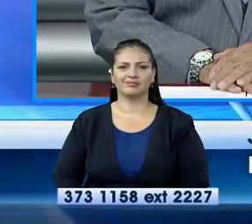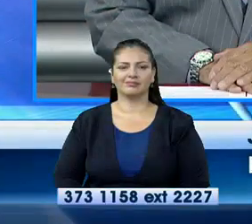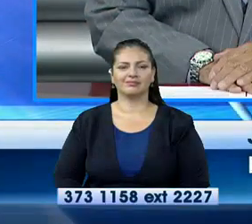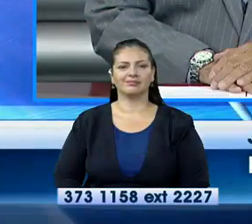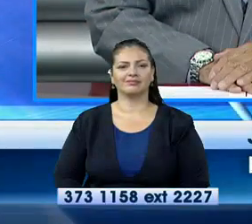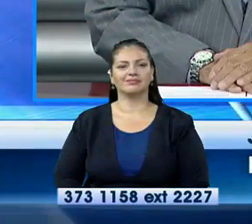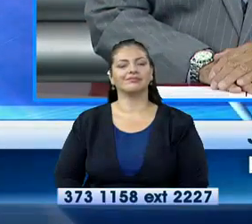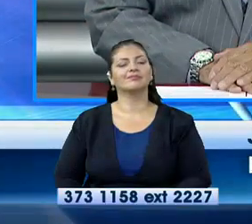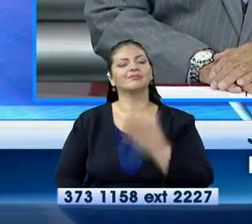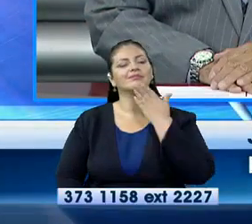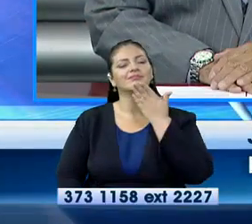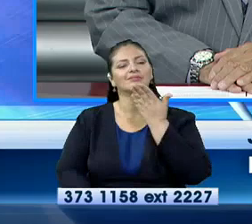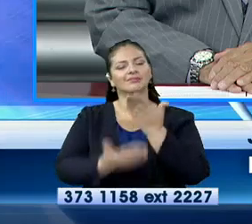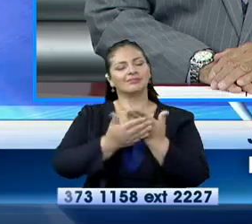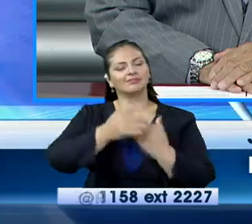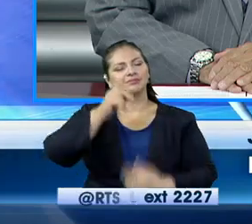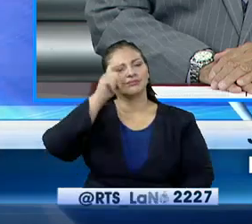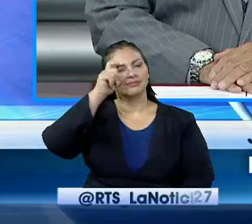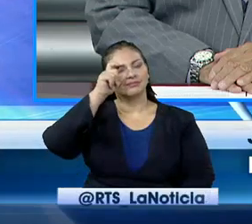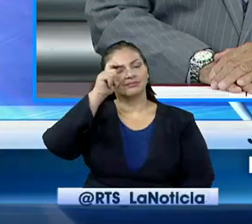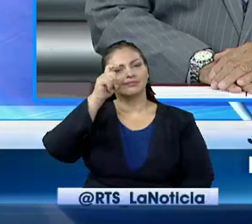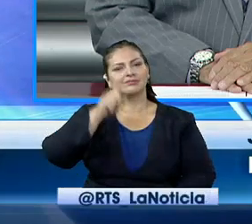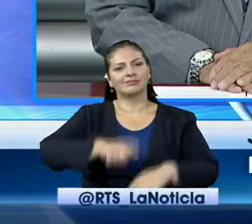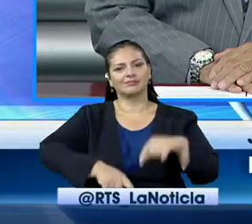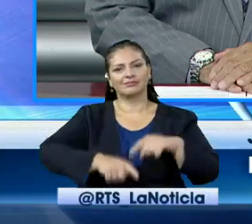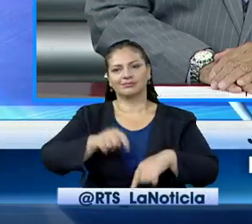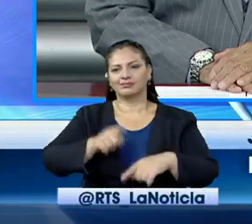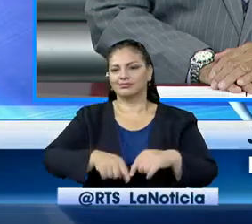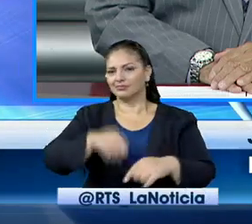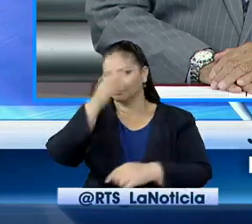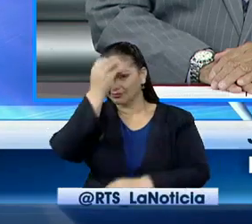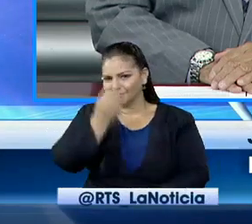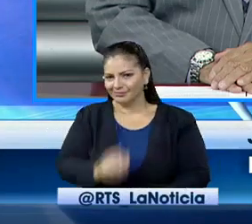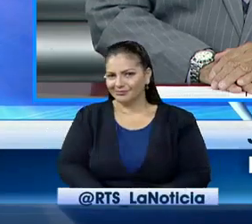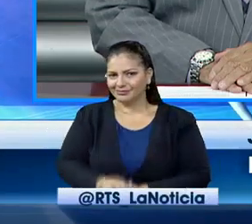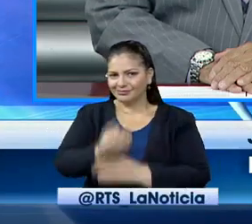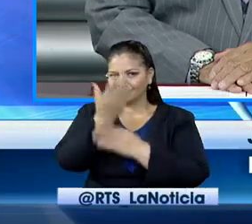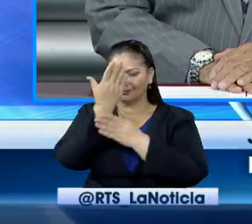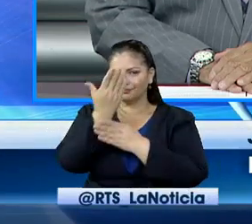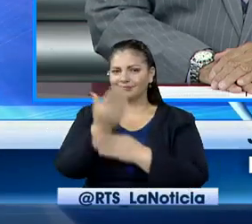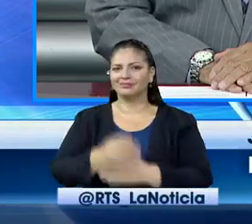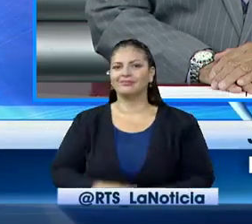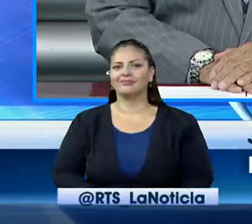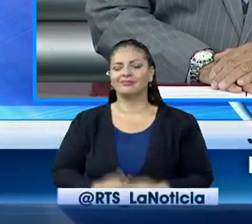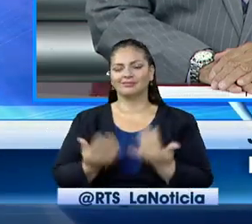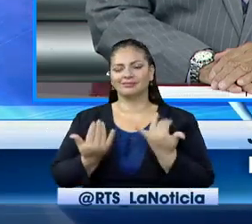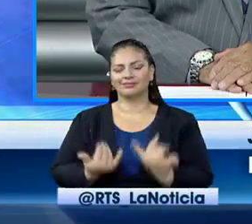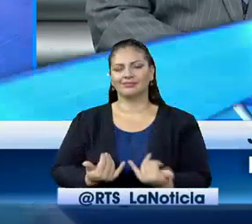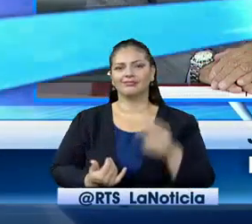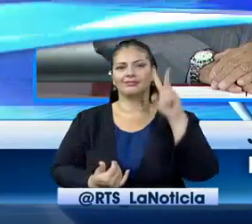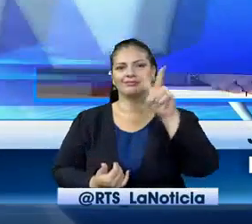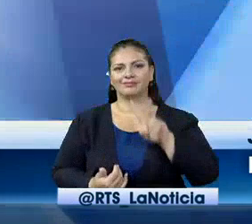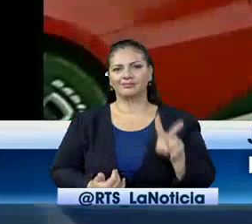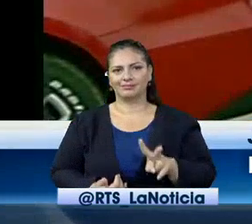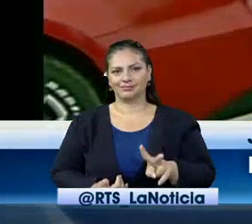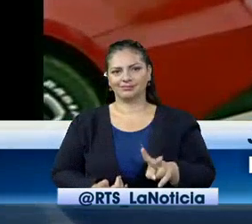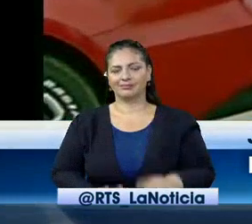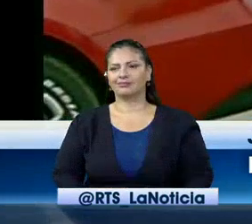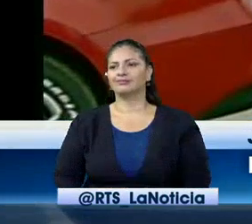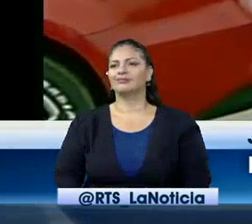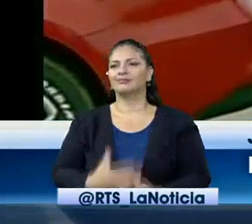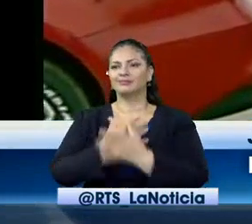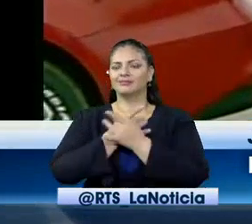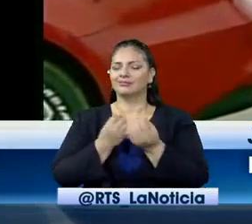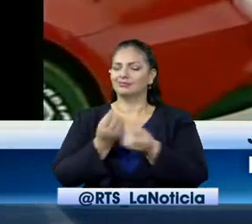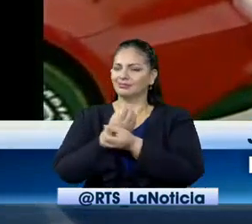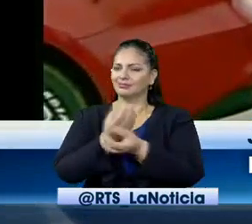Gracias, Hugo. Amigos televidentes, el saludo cordial y correspondiente en esta mañana de viernes. Un gusto, un placer poder compartir con ustedes esta